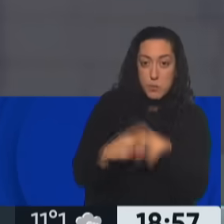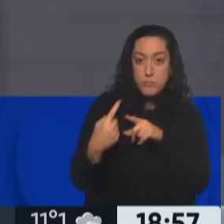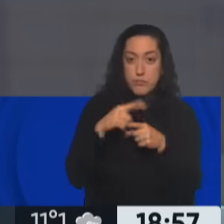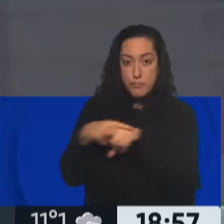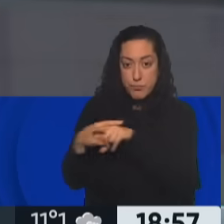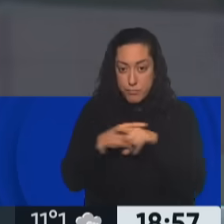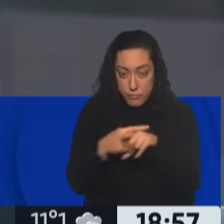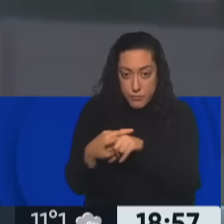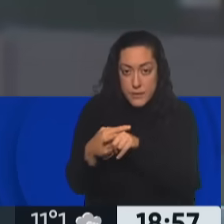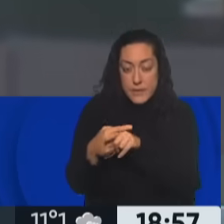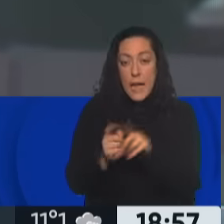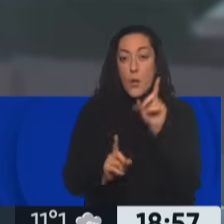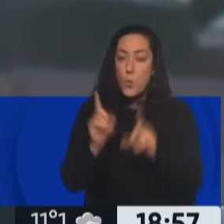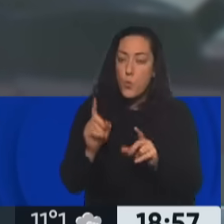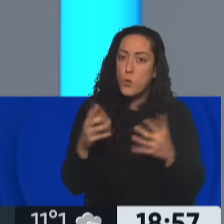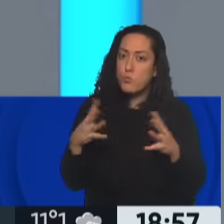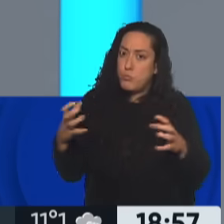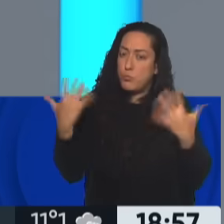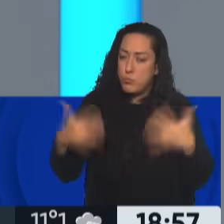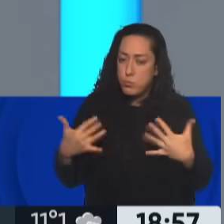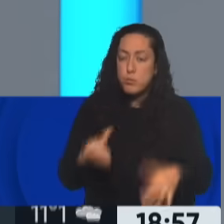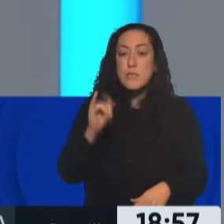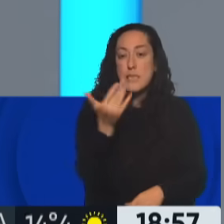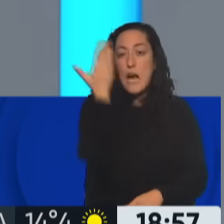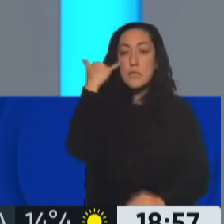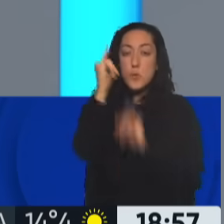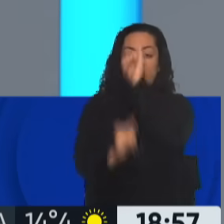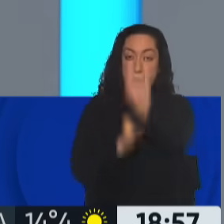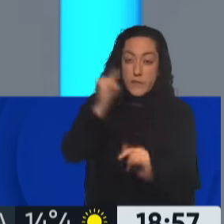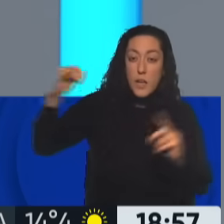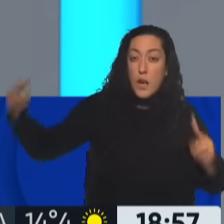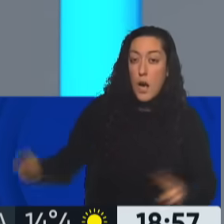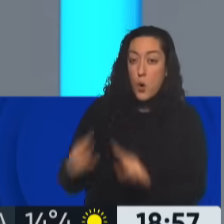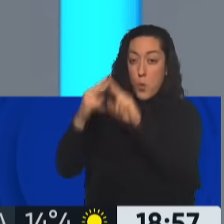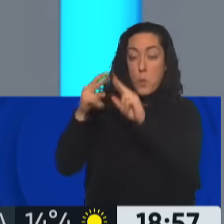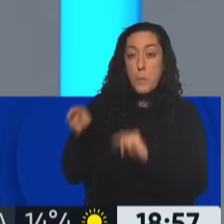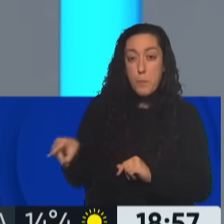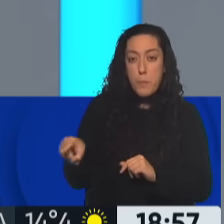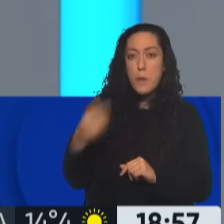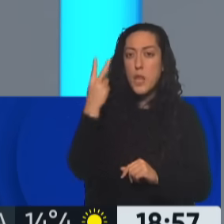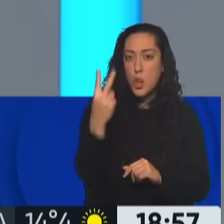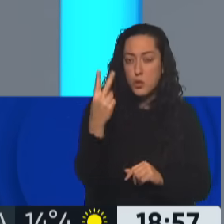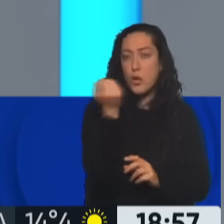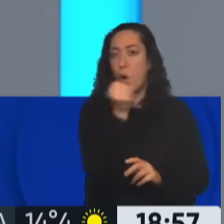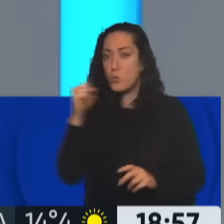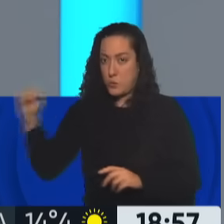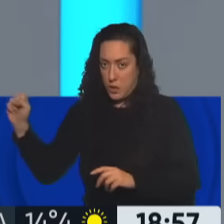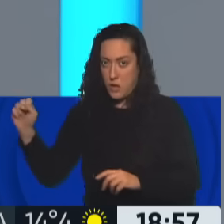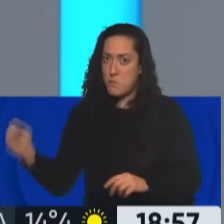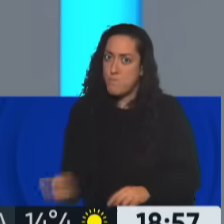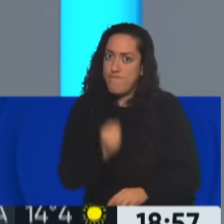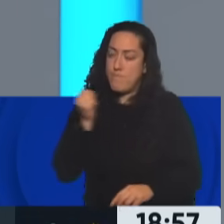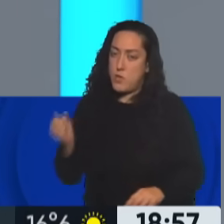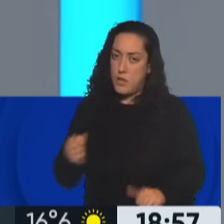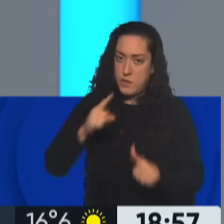discusiones, sí, acaloradas algunas, ¿no? Así es, decíamos una cumbre que, a ver, estuvo marcada por dos grandes ausencias, lo decíamos al comienzo,